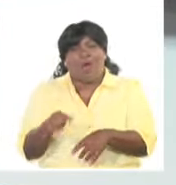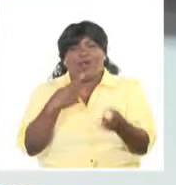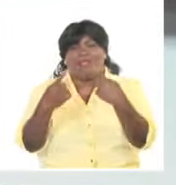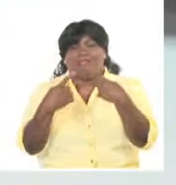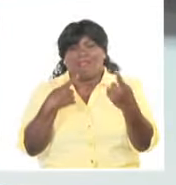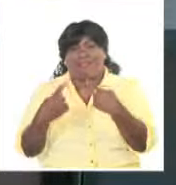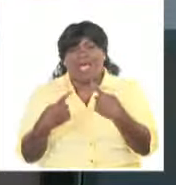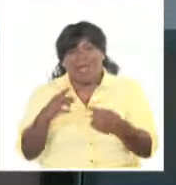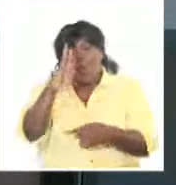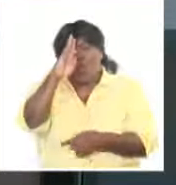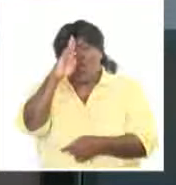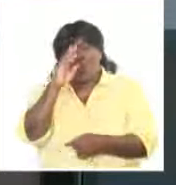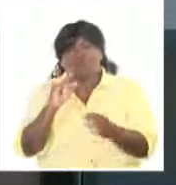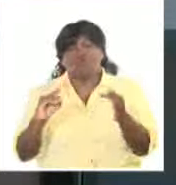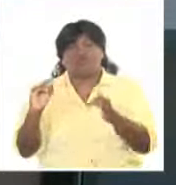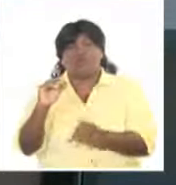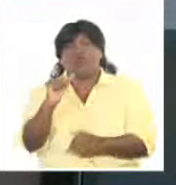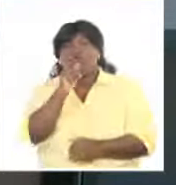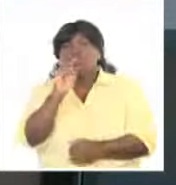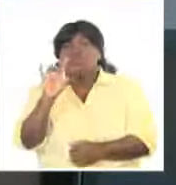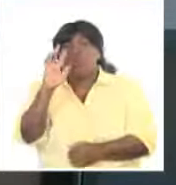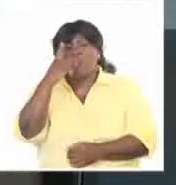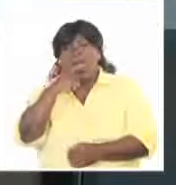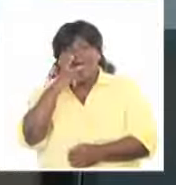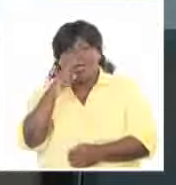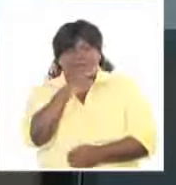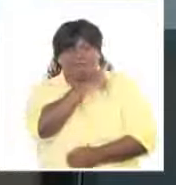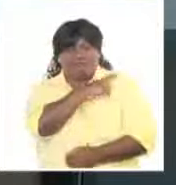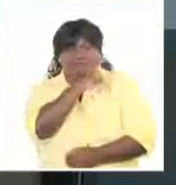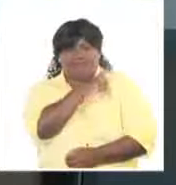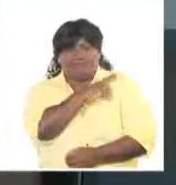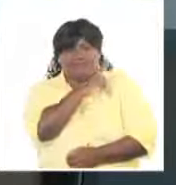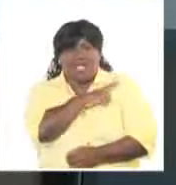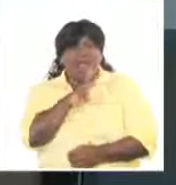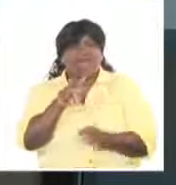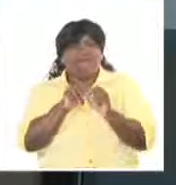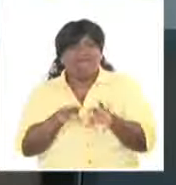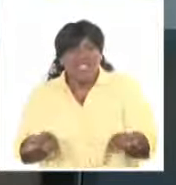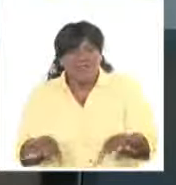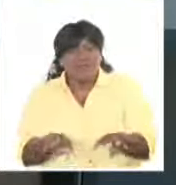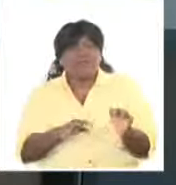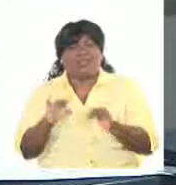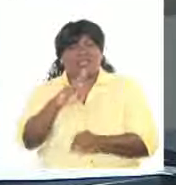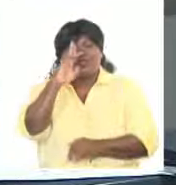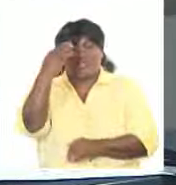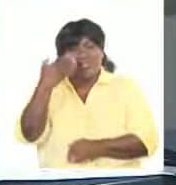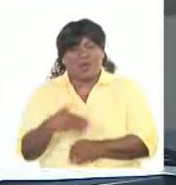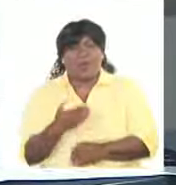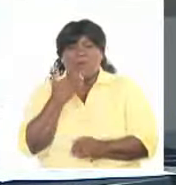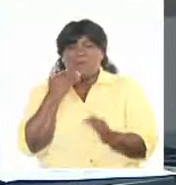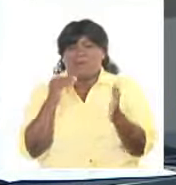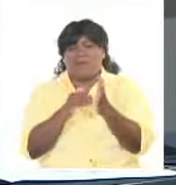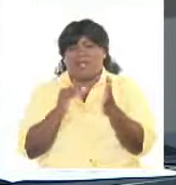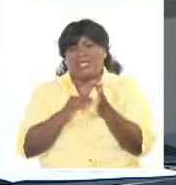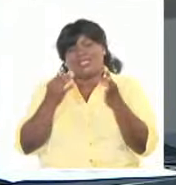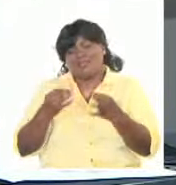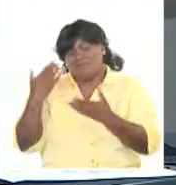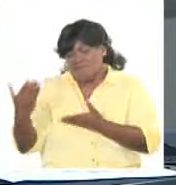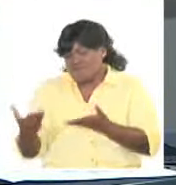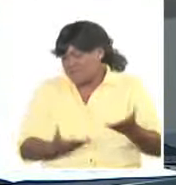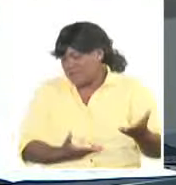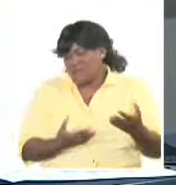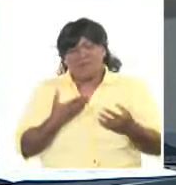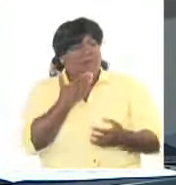Francisco Durán García, director nacional de epidemiología del Ministerio de Salud Pública. Bienvenido a nuestra emisión, doctor. Buenas tardes a ti y a todos los